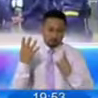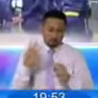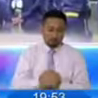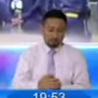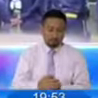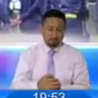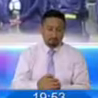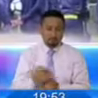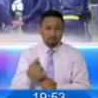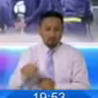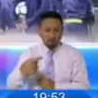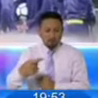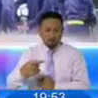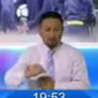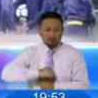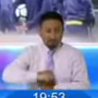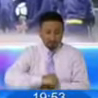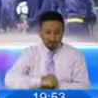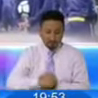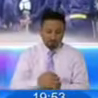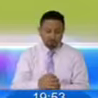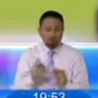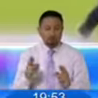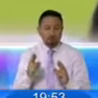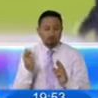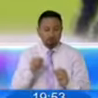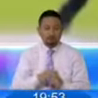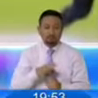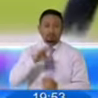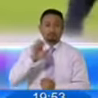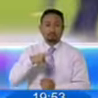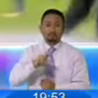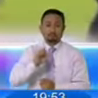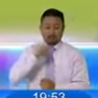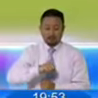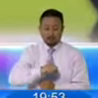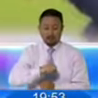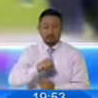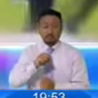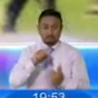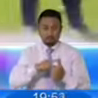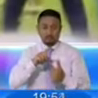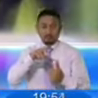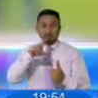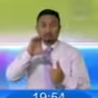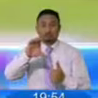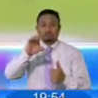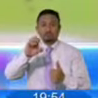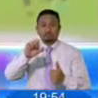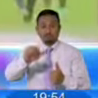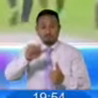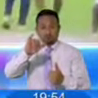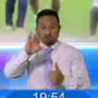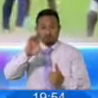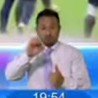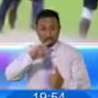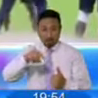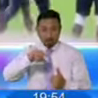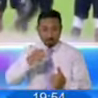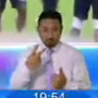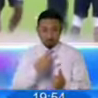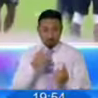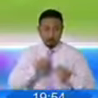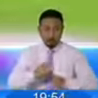estuvieron finos y se espera retorna el poderío que posee tanto en 'mr valencia y felipe caicedo quienes son los llamados actualmente a definir en